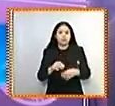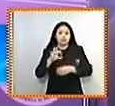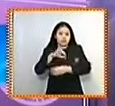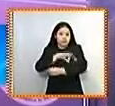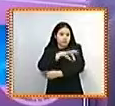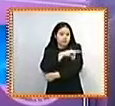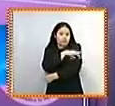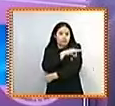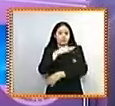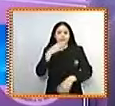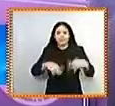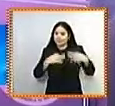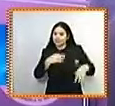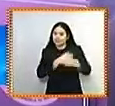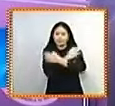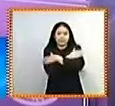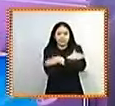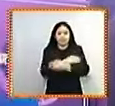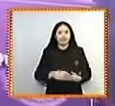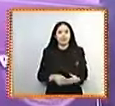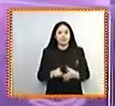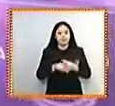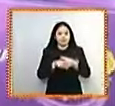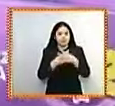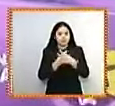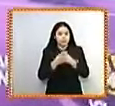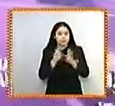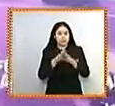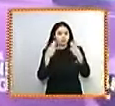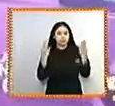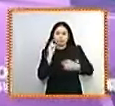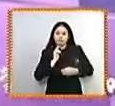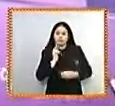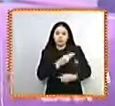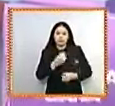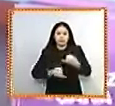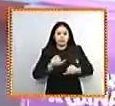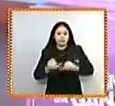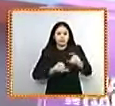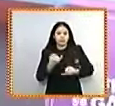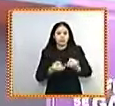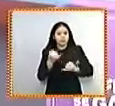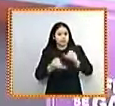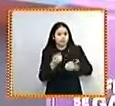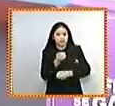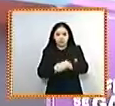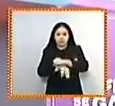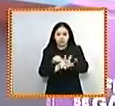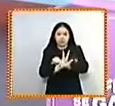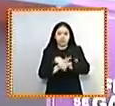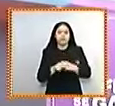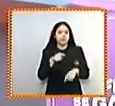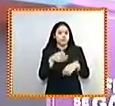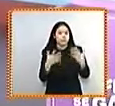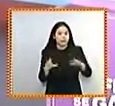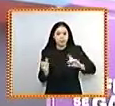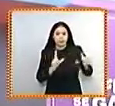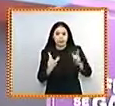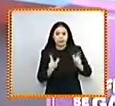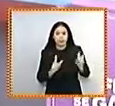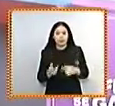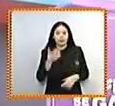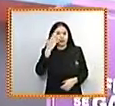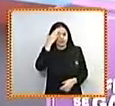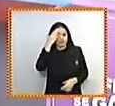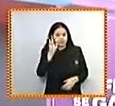que muchísimas felicidades. Damos apertura a nuestros juegos pegándole a Pega 3. Espero que estés preparado porque vamos a